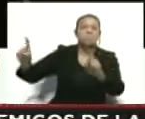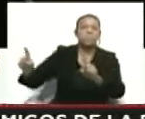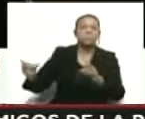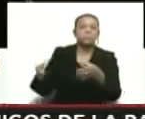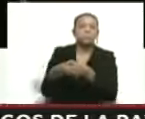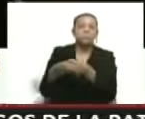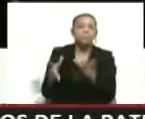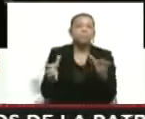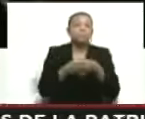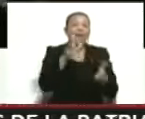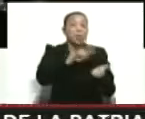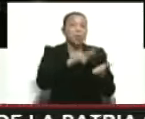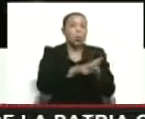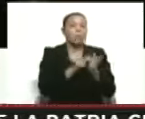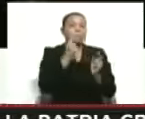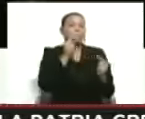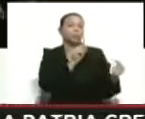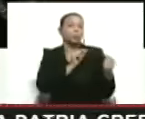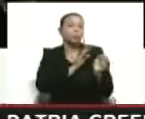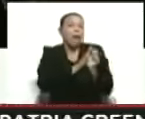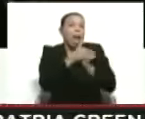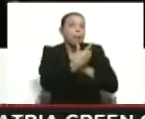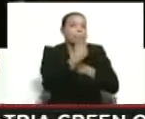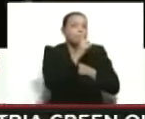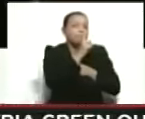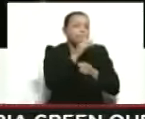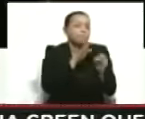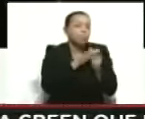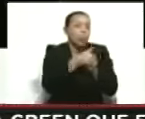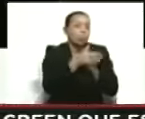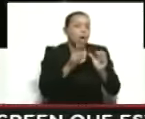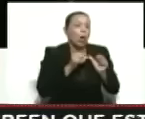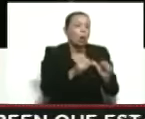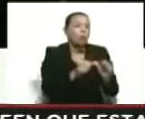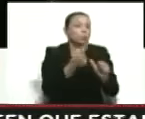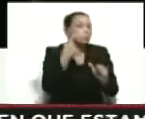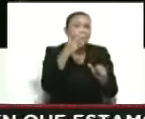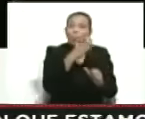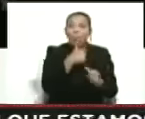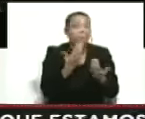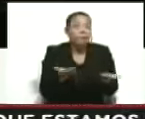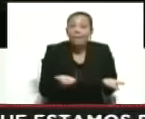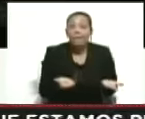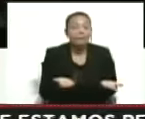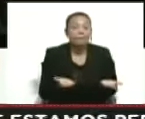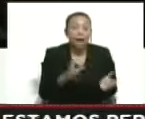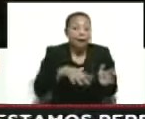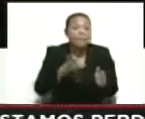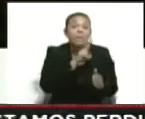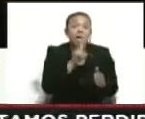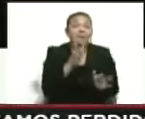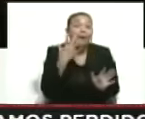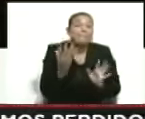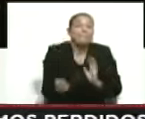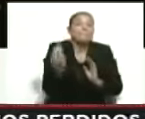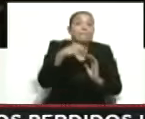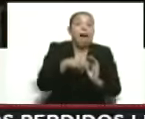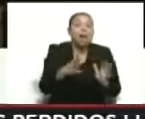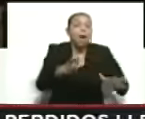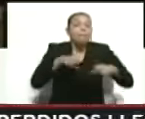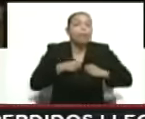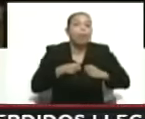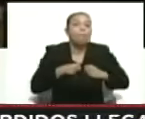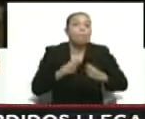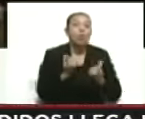y se aprueban entre gallos y medianoche no solo la continuidad de algo que no existe en el país, sino que además se apropian